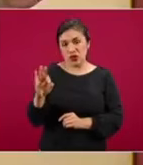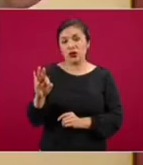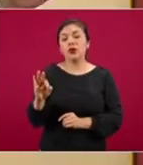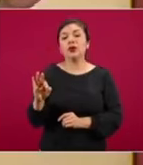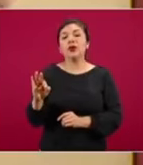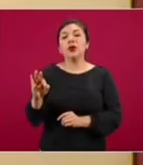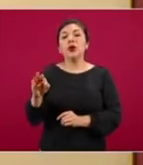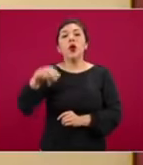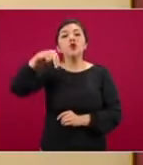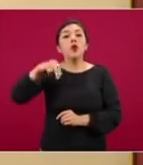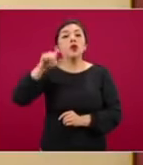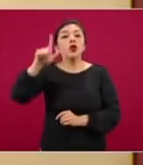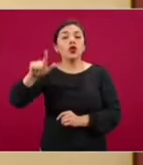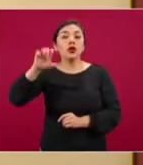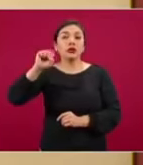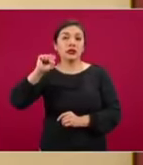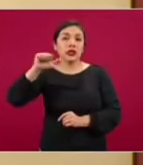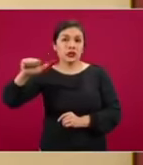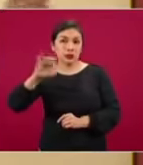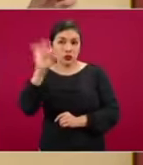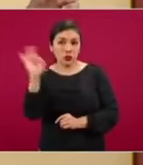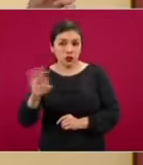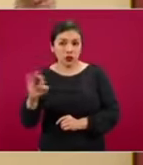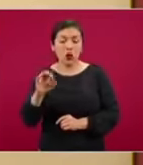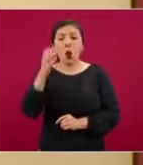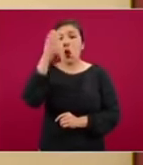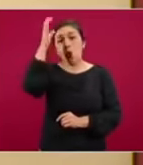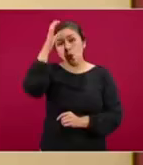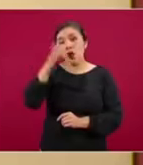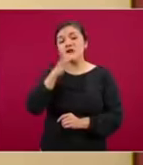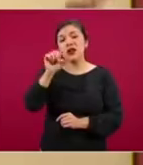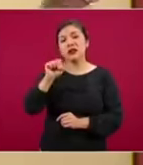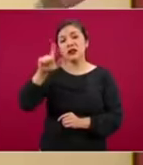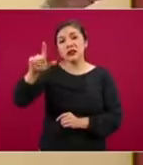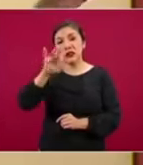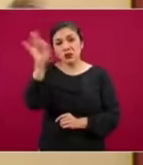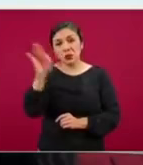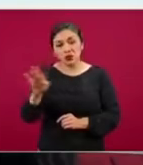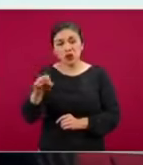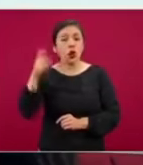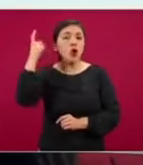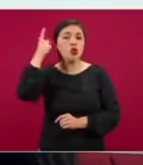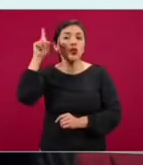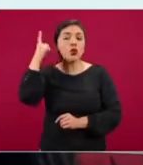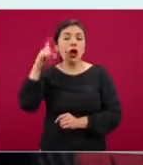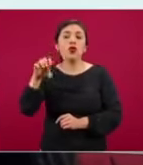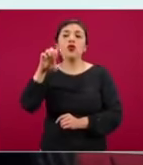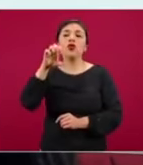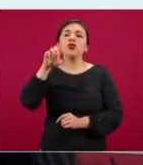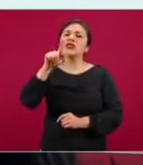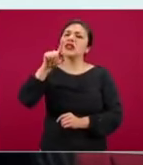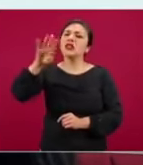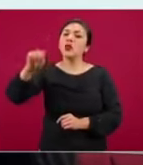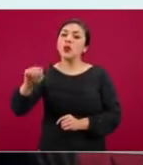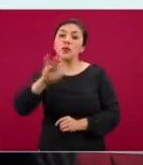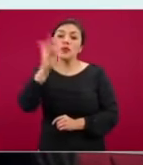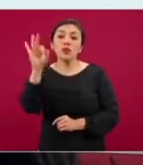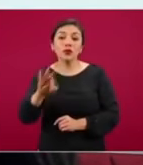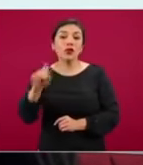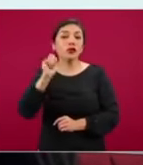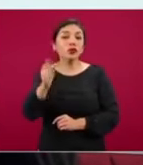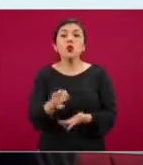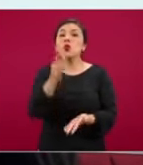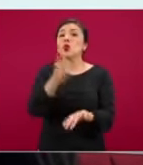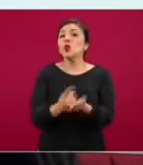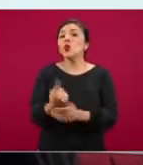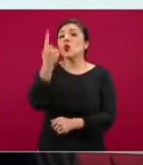ocupación, Nuevo León con un 66%, Coahuila con un 67% y Durango con un 79%, que sería el único